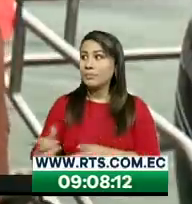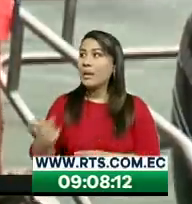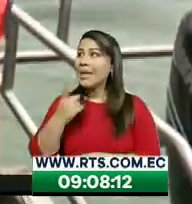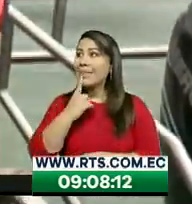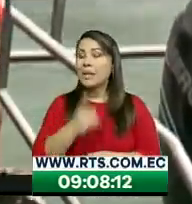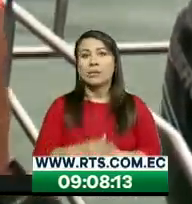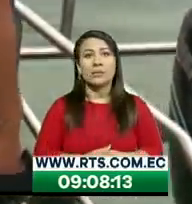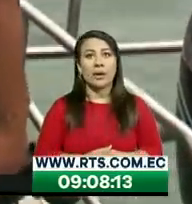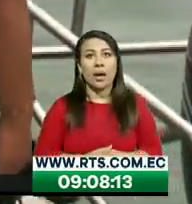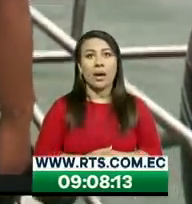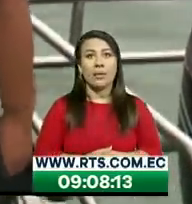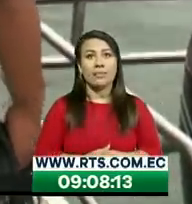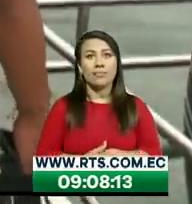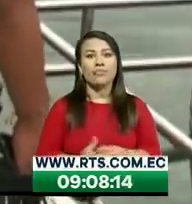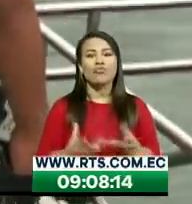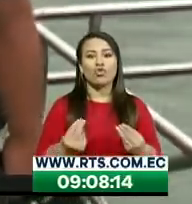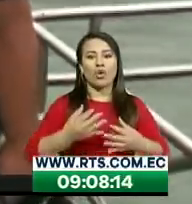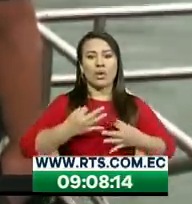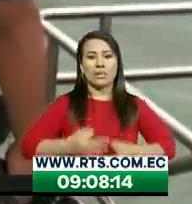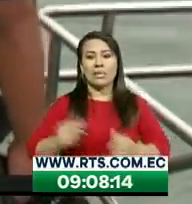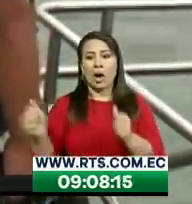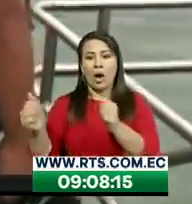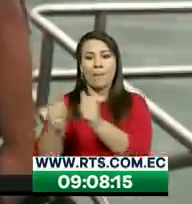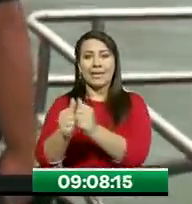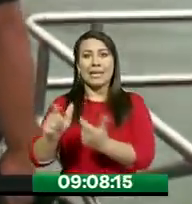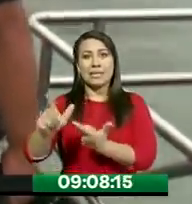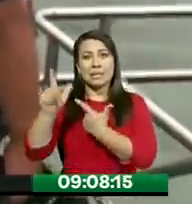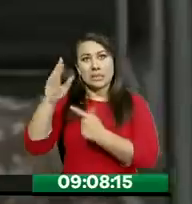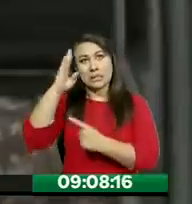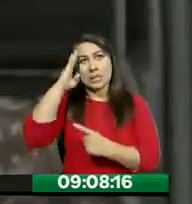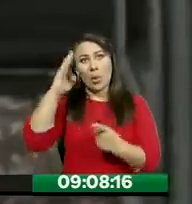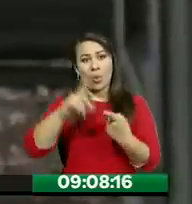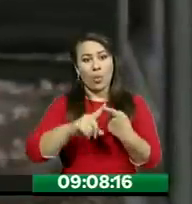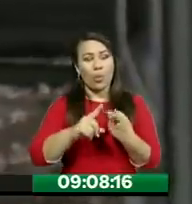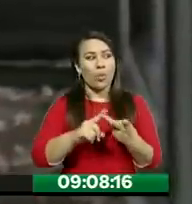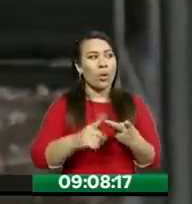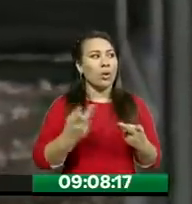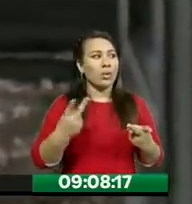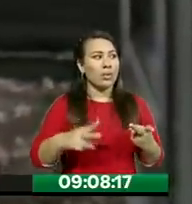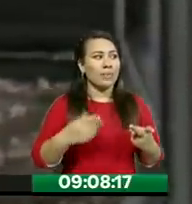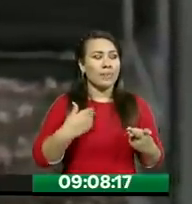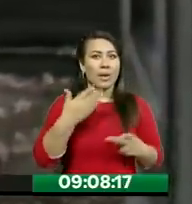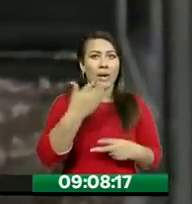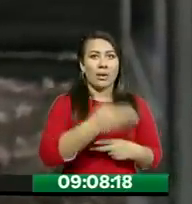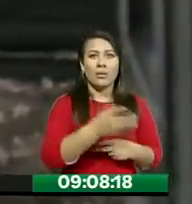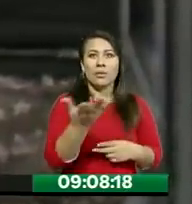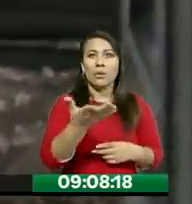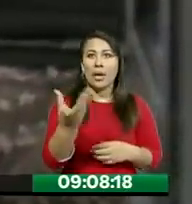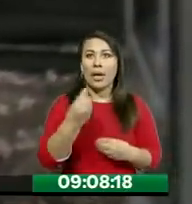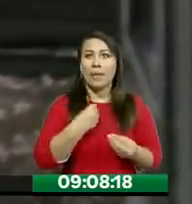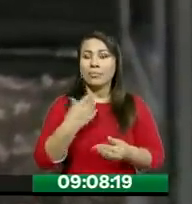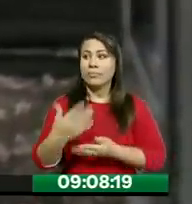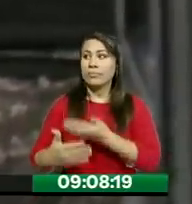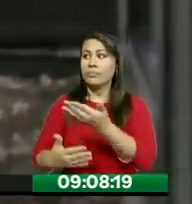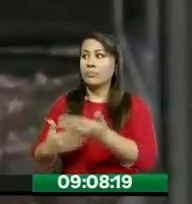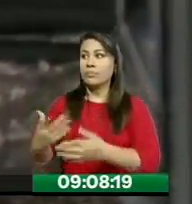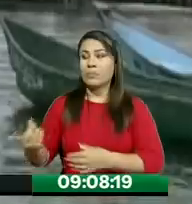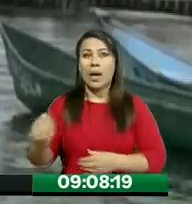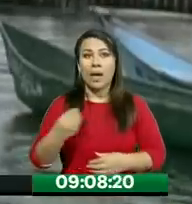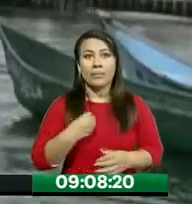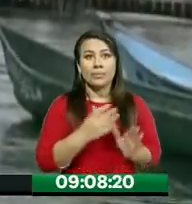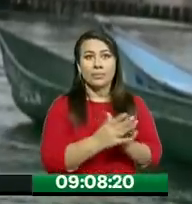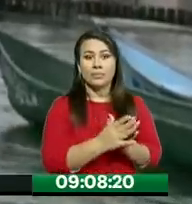Comerciantes cansados de los robos detienen y amarran a un ladrón a quien lo raparon como castigo.